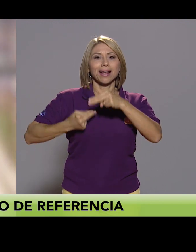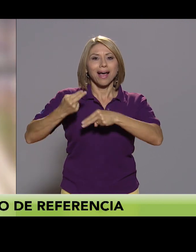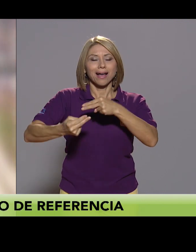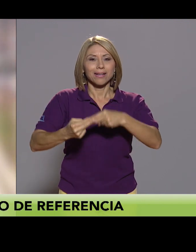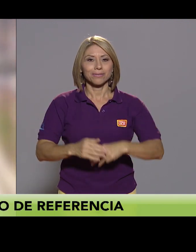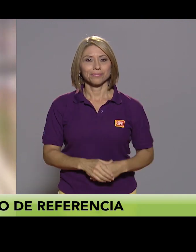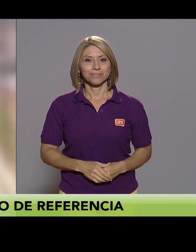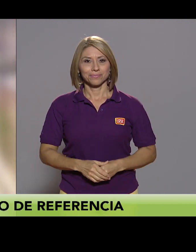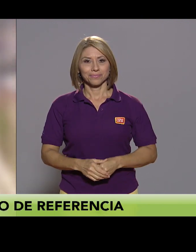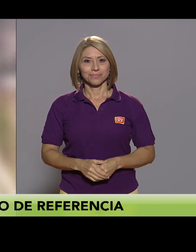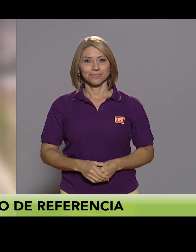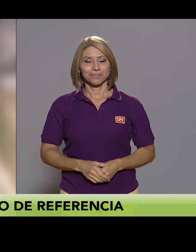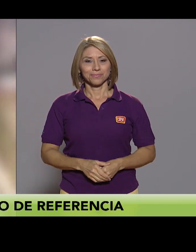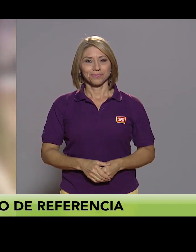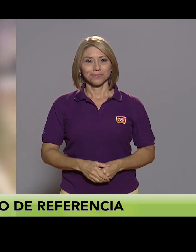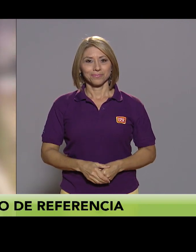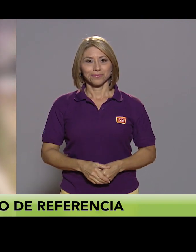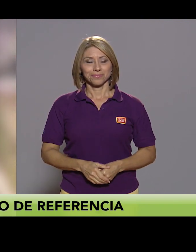y legado.